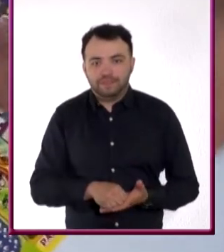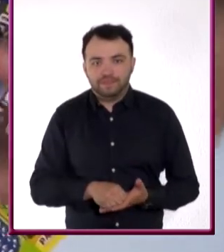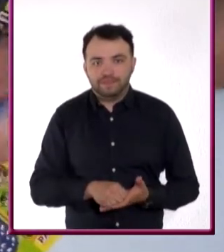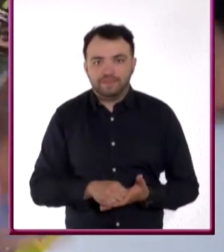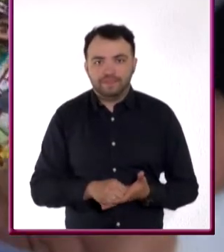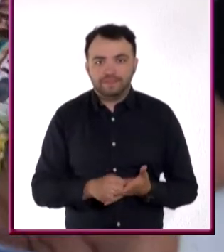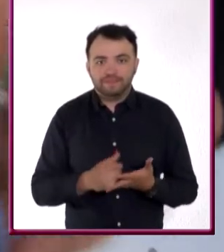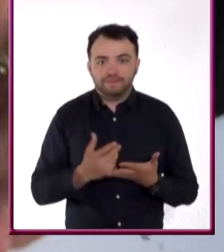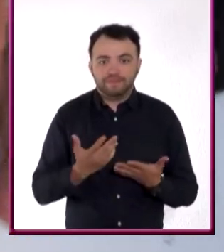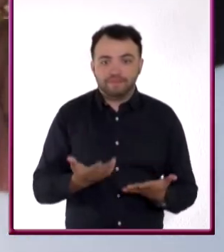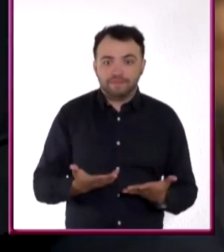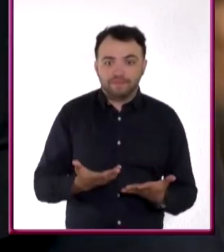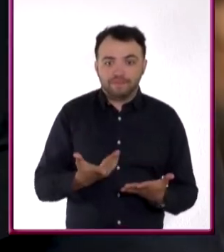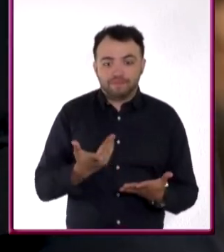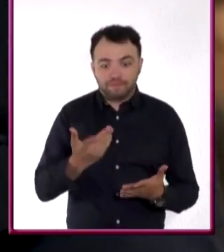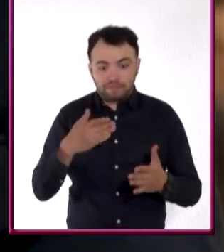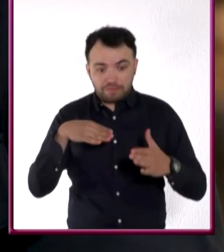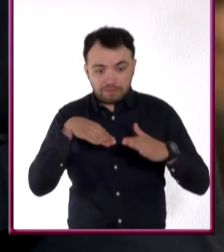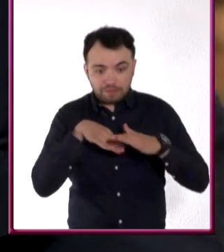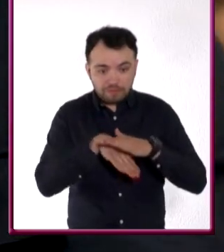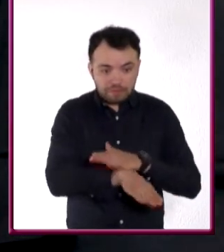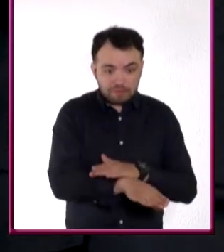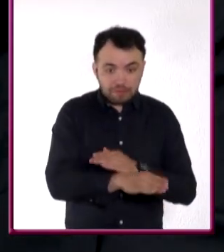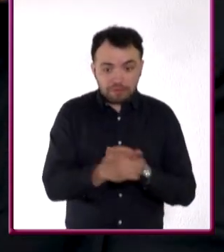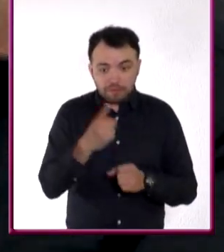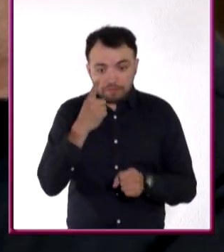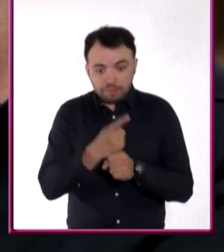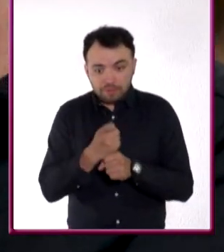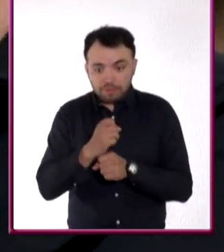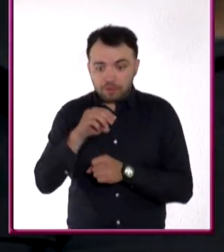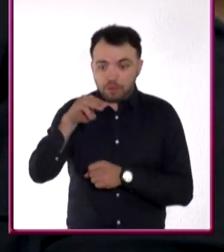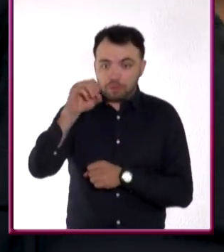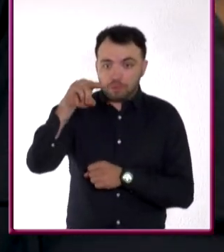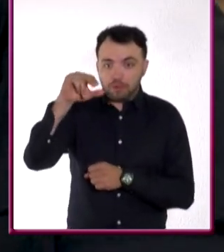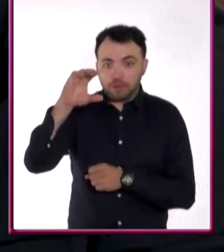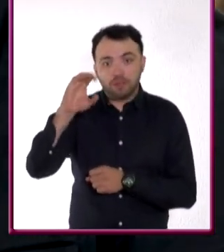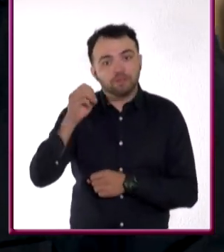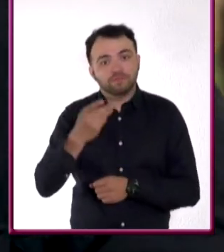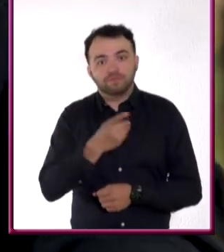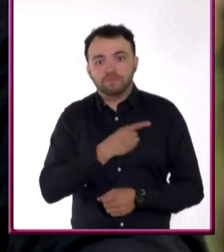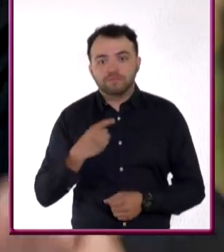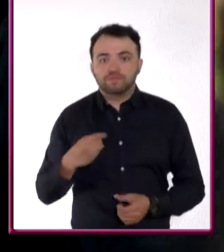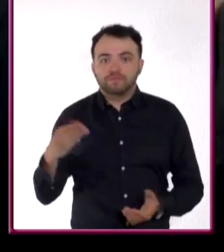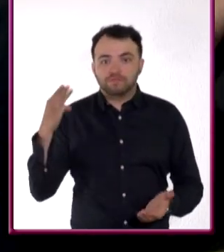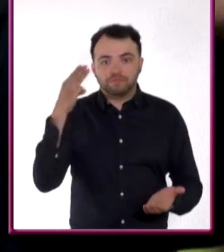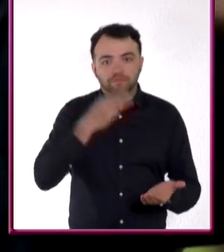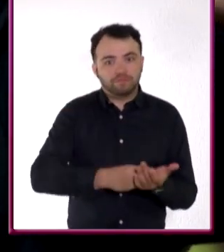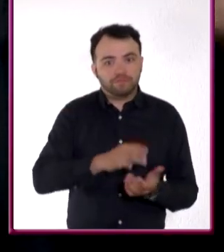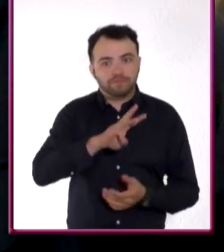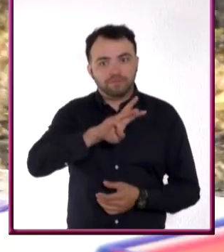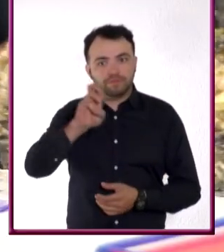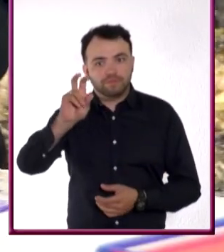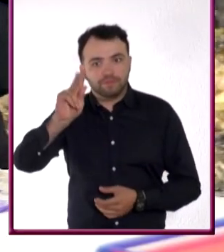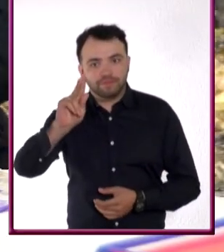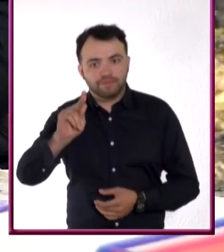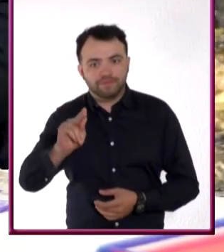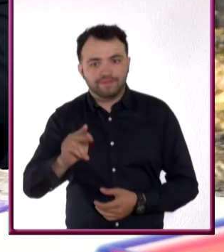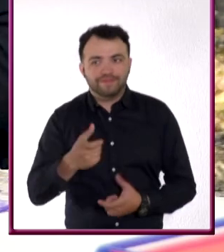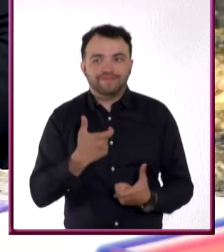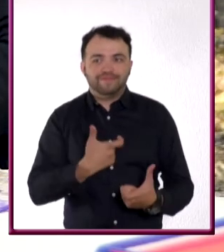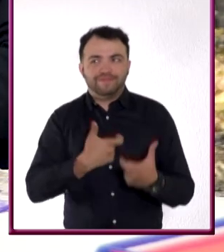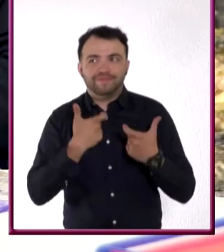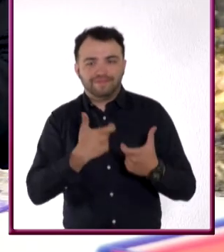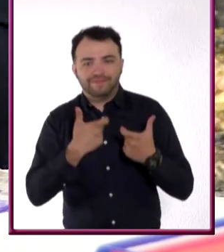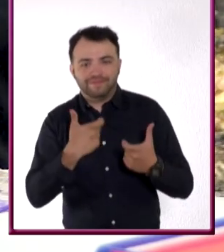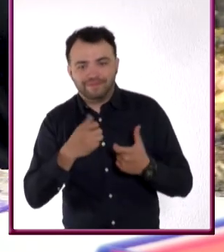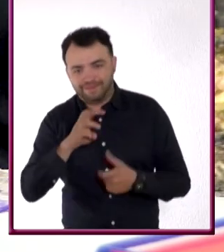Ajá. Por entrar al Principado de Mónaco y ser la primera vez que pasas por ahí, tienes que pagar por peaje 380.